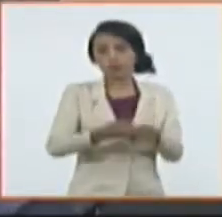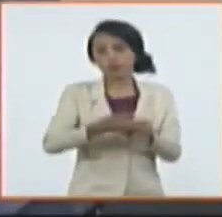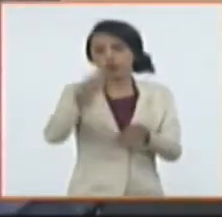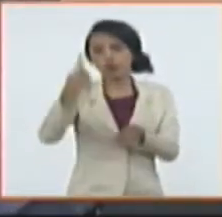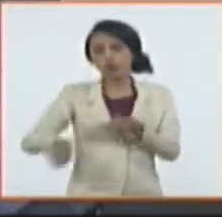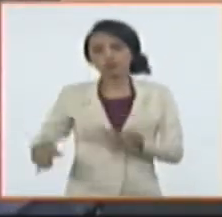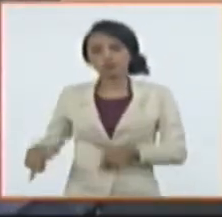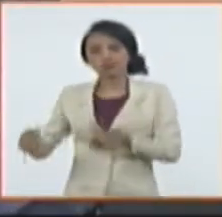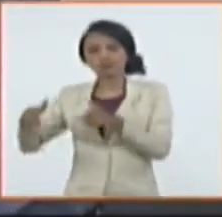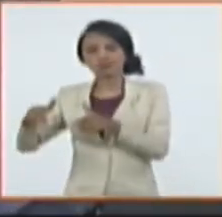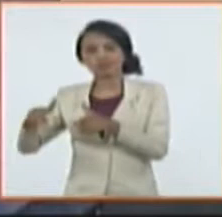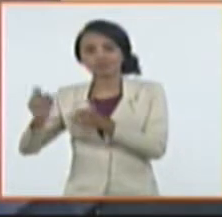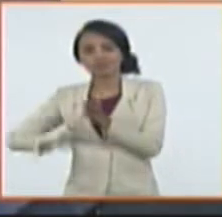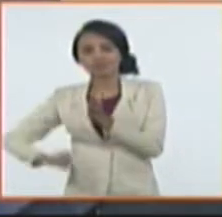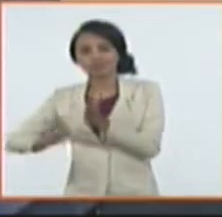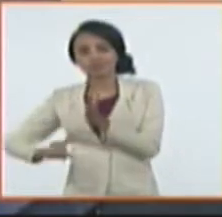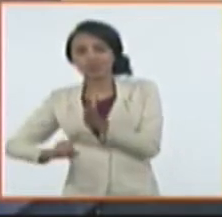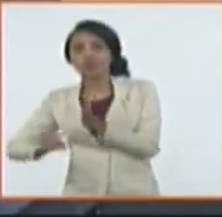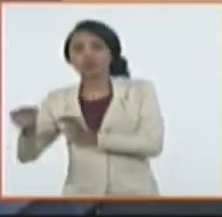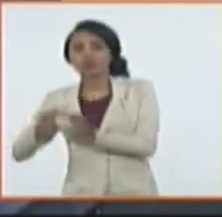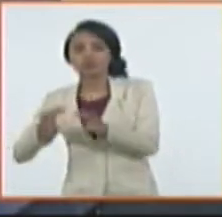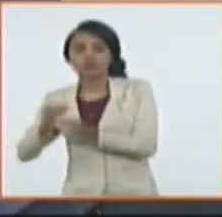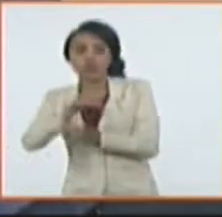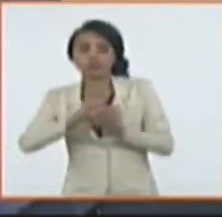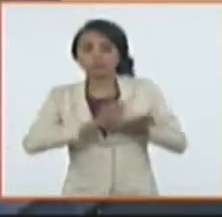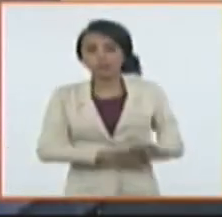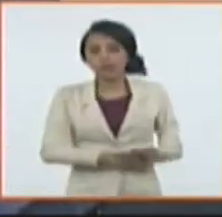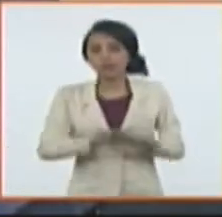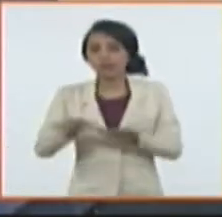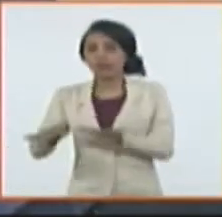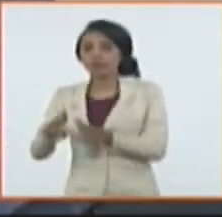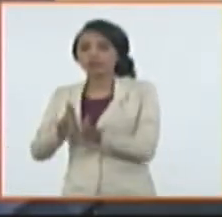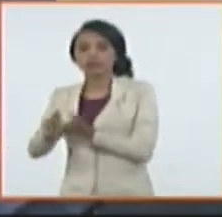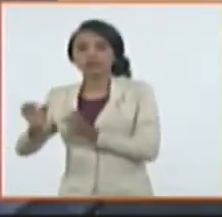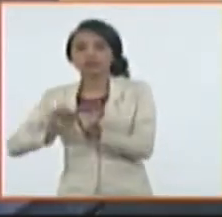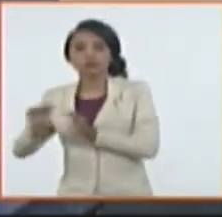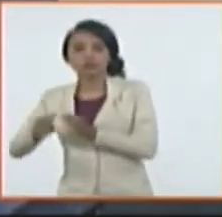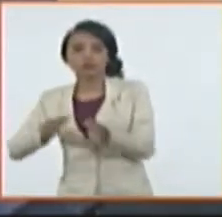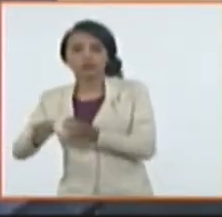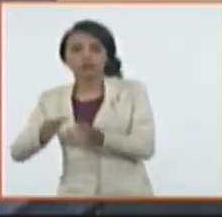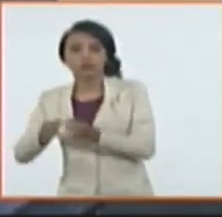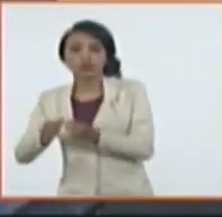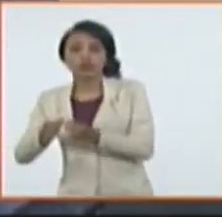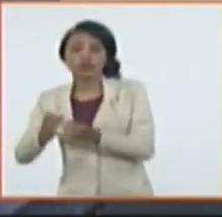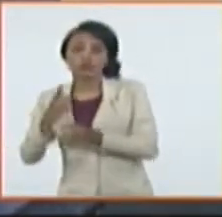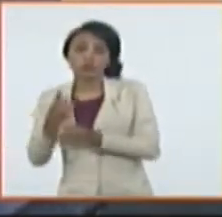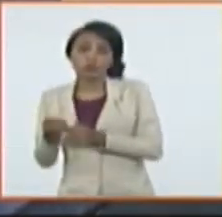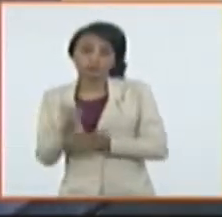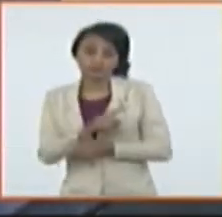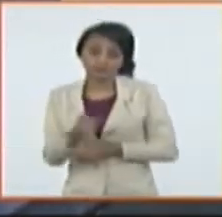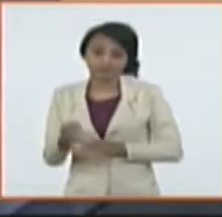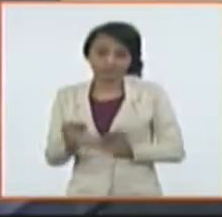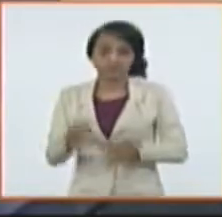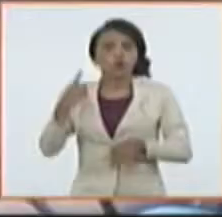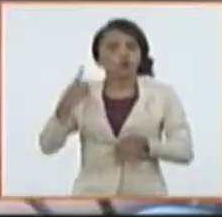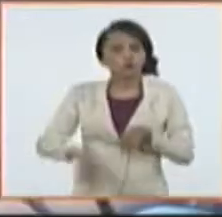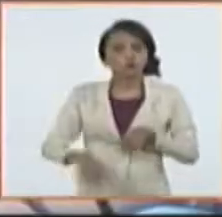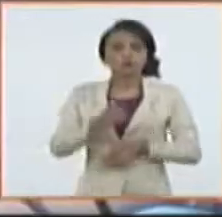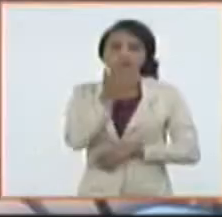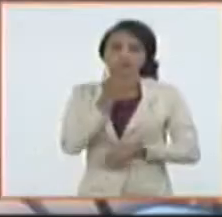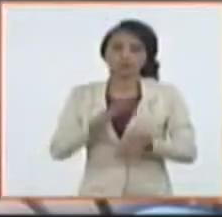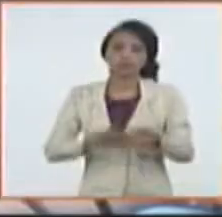El otro suceso que ha complejizado esta situación es la pandemia. Ustedes conocen todo lo que hemos sufrido con la